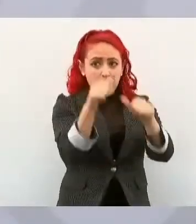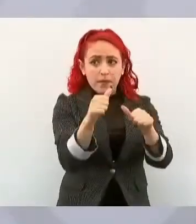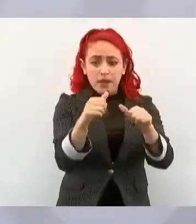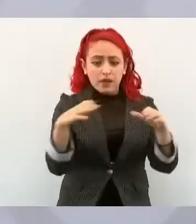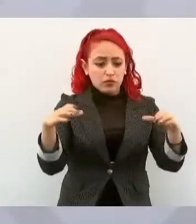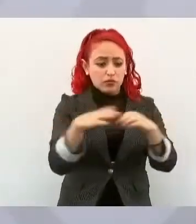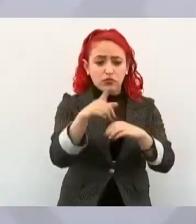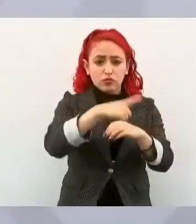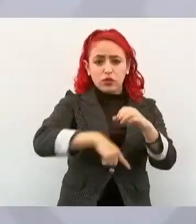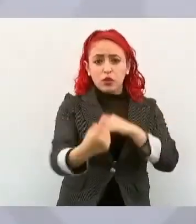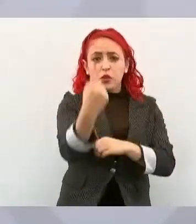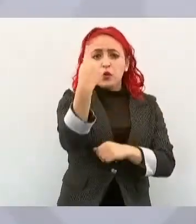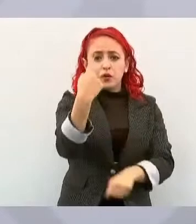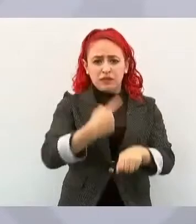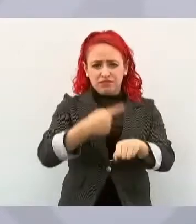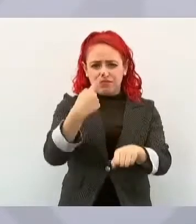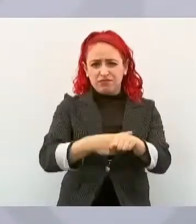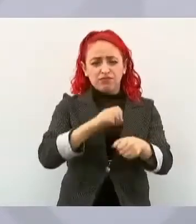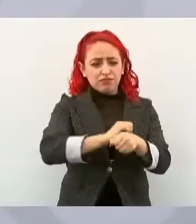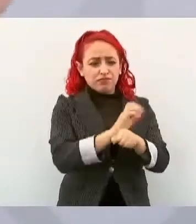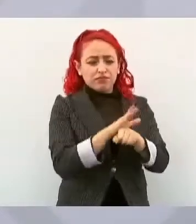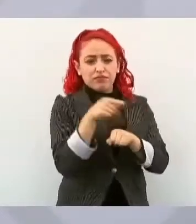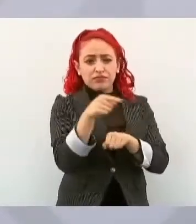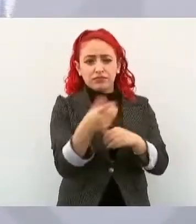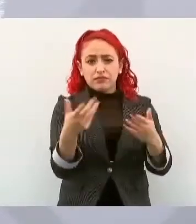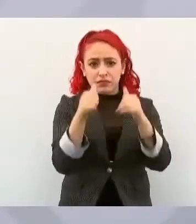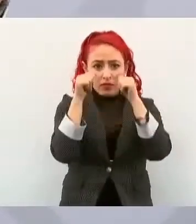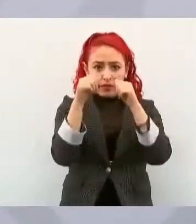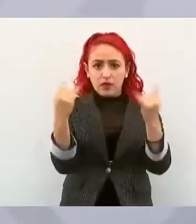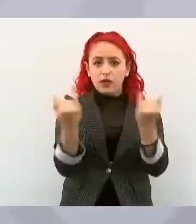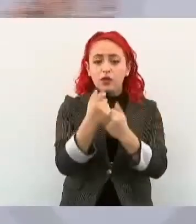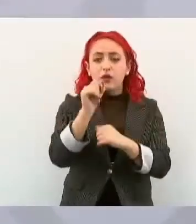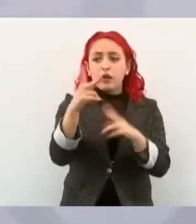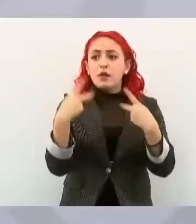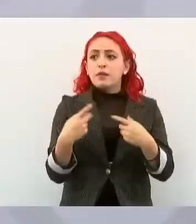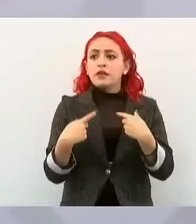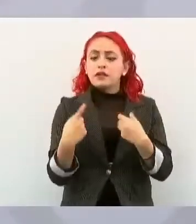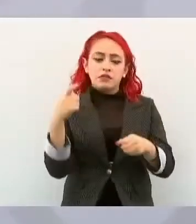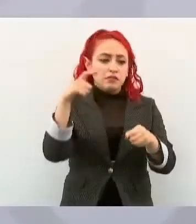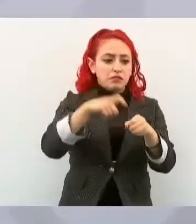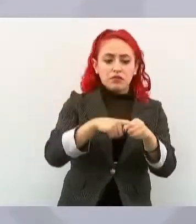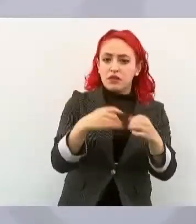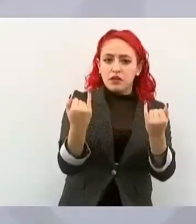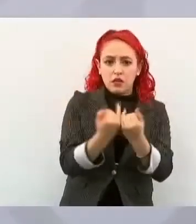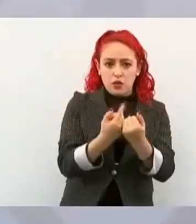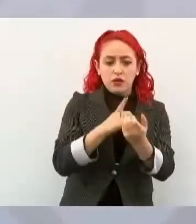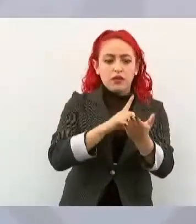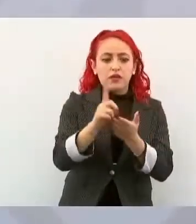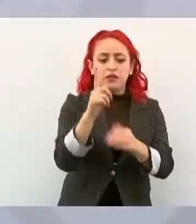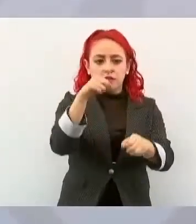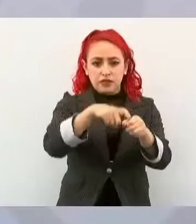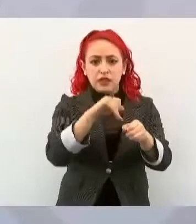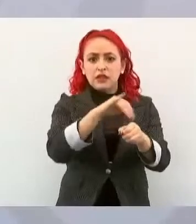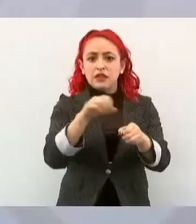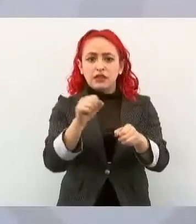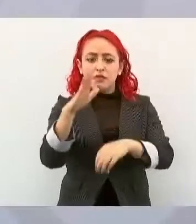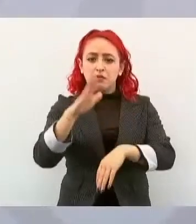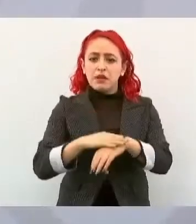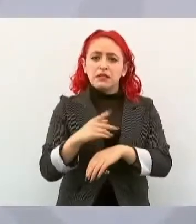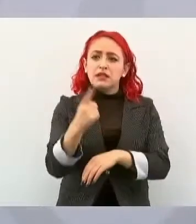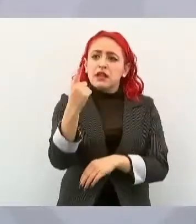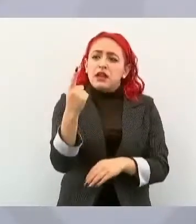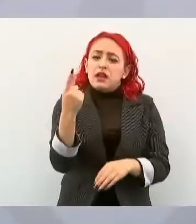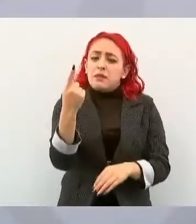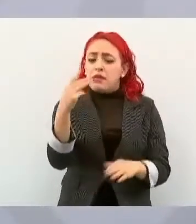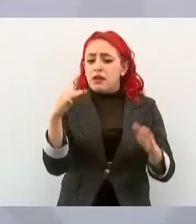una sola enfermedad. ¿Por qué? Porque atendíamos lo mismo derechohabientes que no derechohabientes también. Más de 1,000 hospitalizados sin